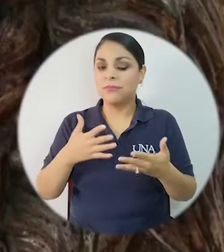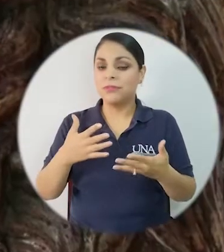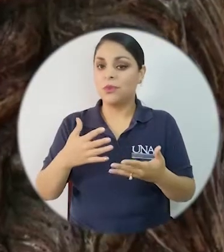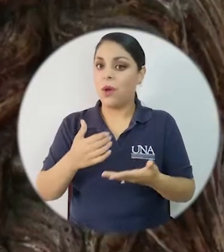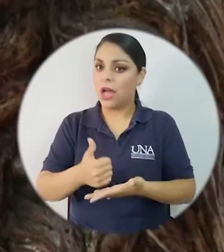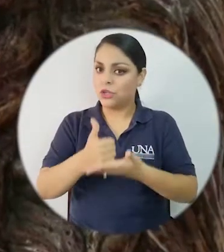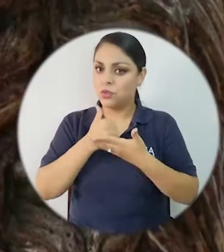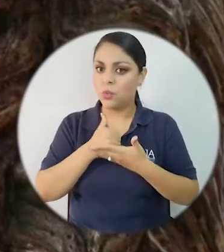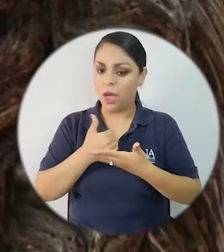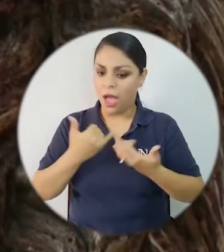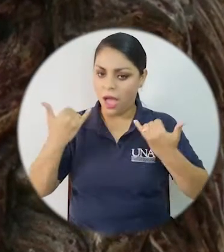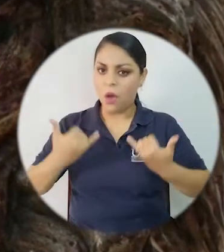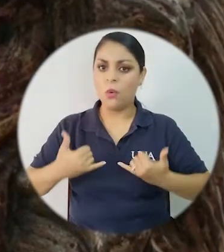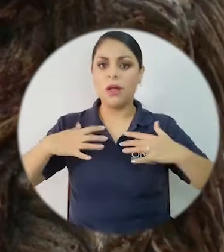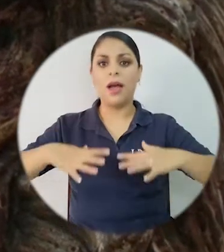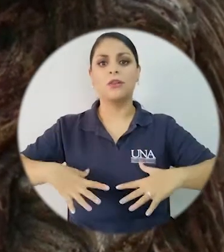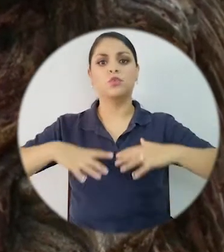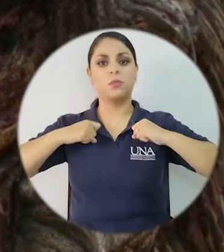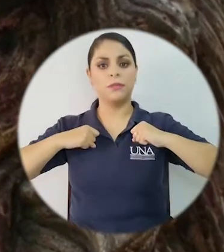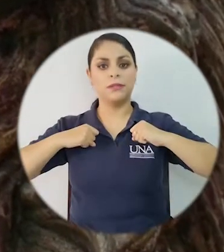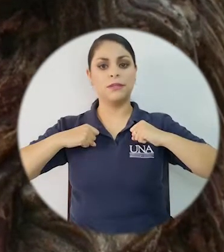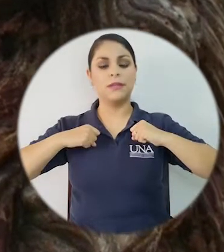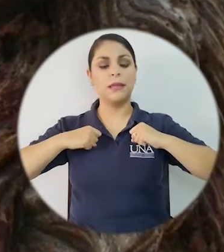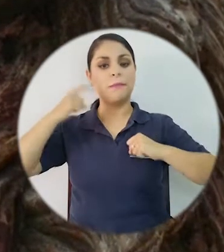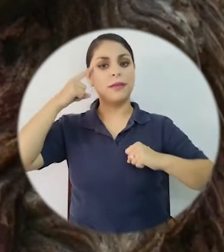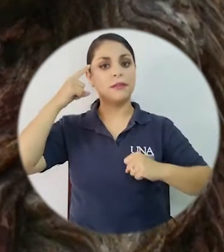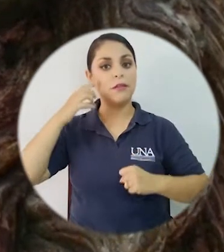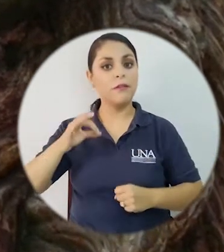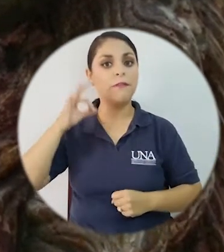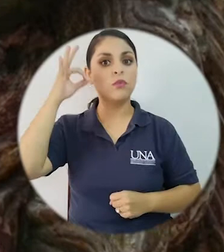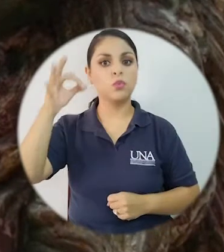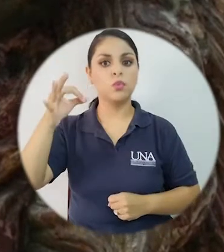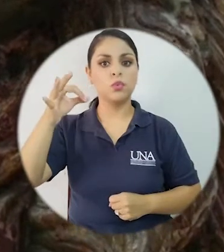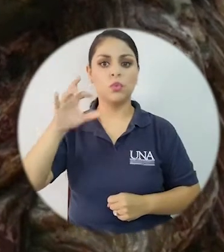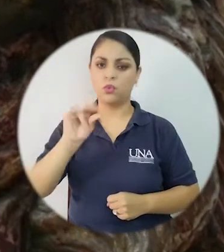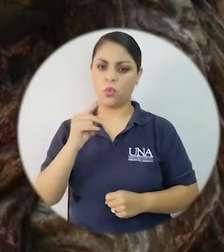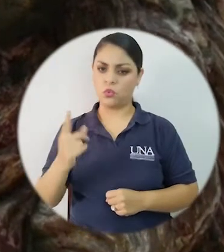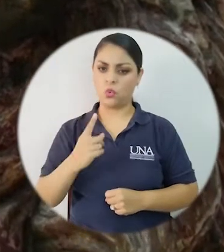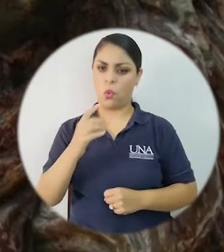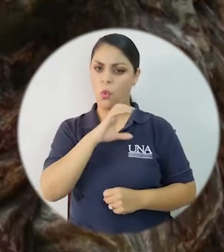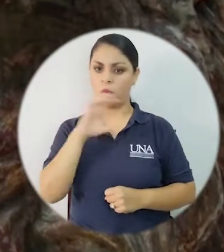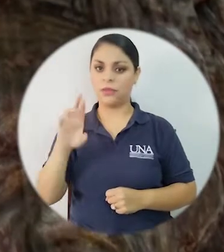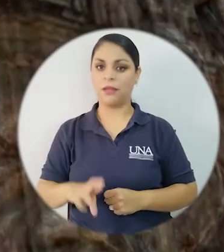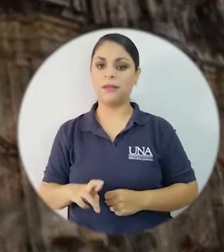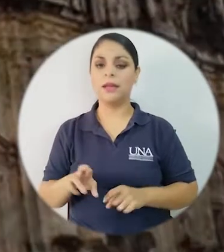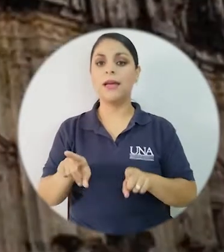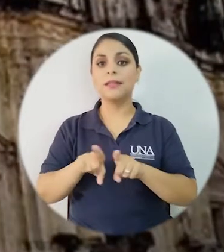el presente ni lanzarnos hacia el futuro, ya no solo a Costa Rica, sino a Centroamérica.